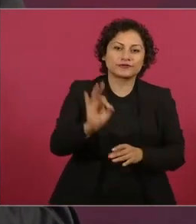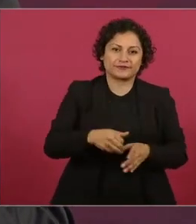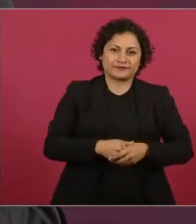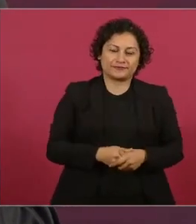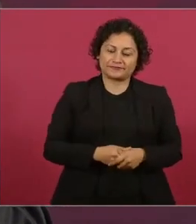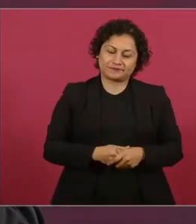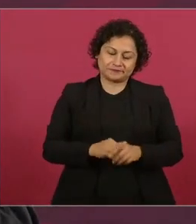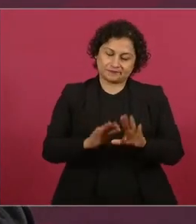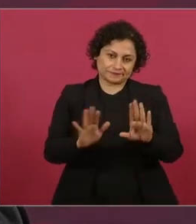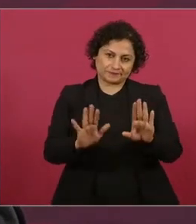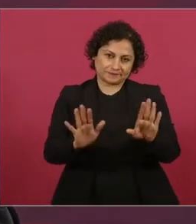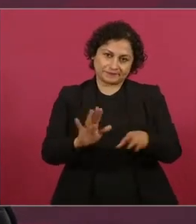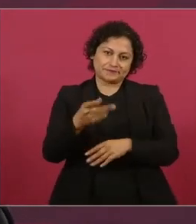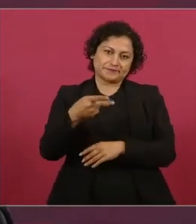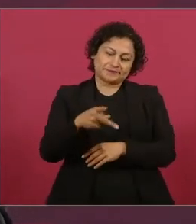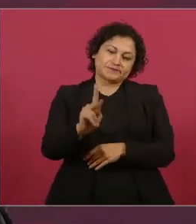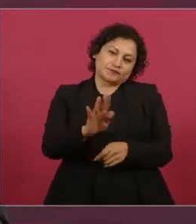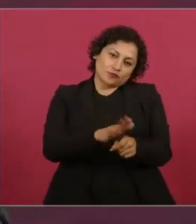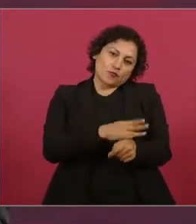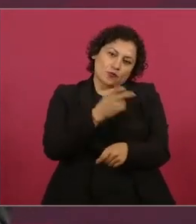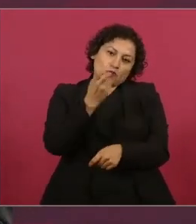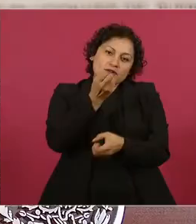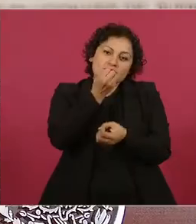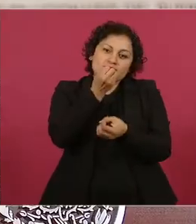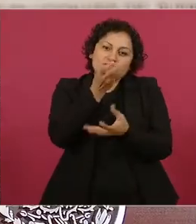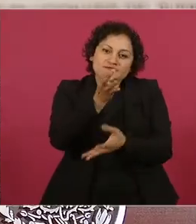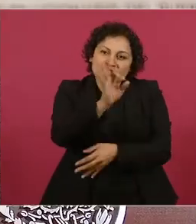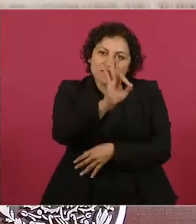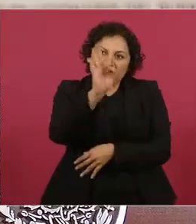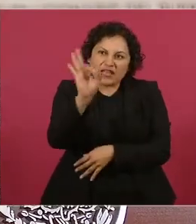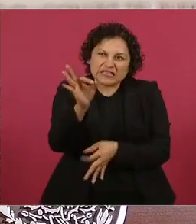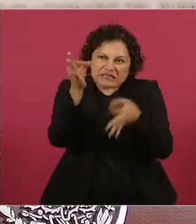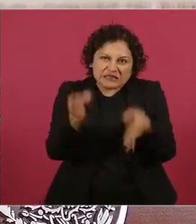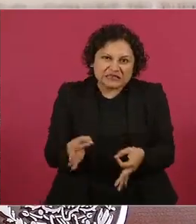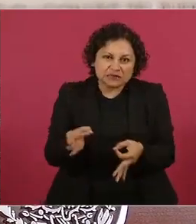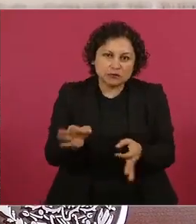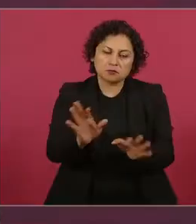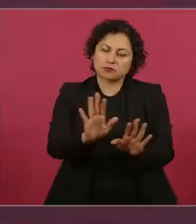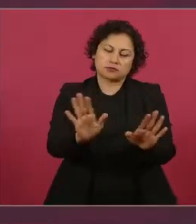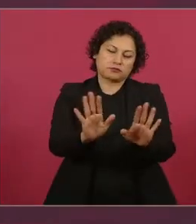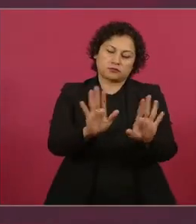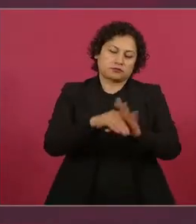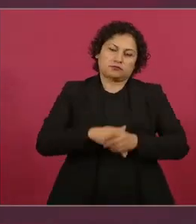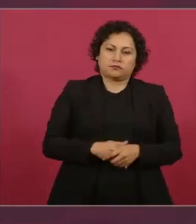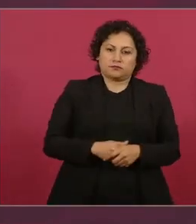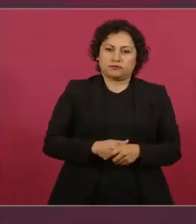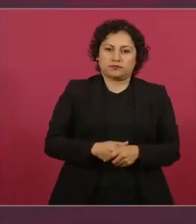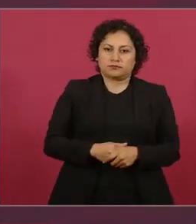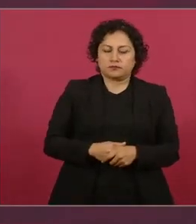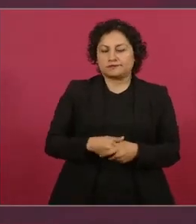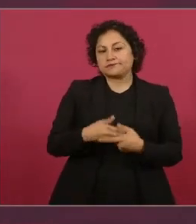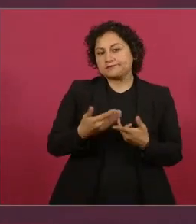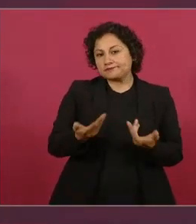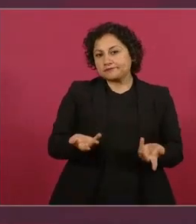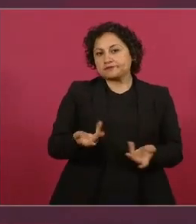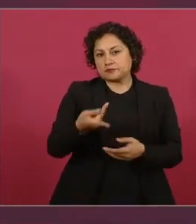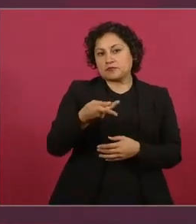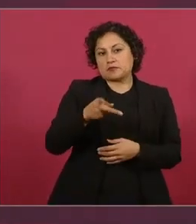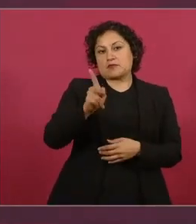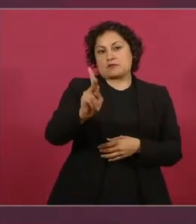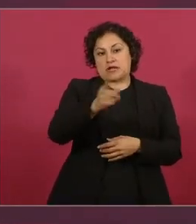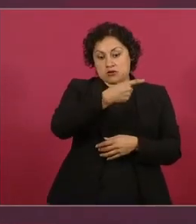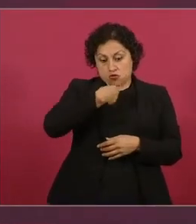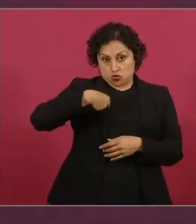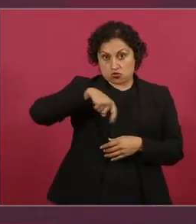No, pero por eso nos cuidamos, pero todo lo que hacemos,